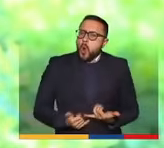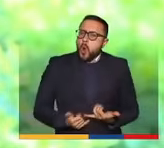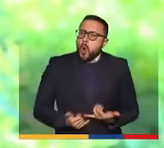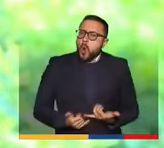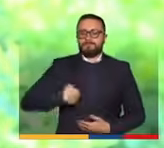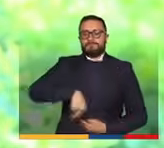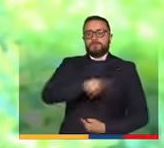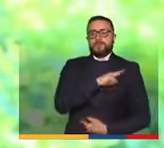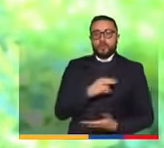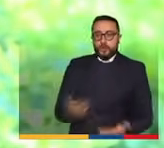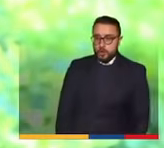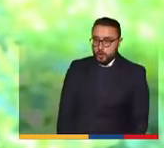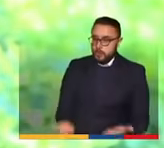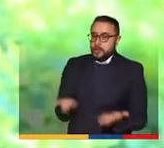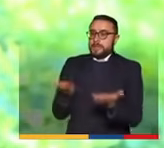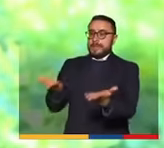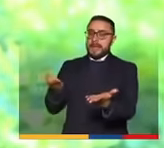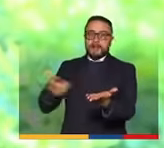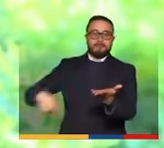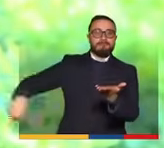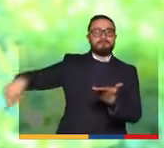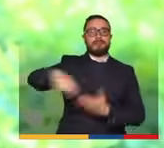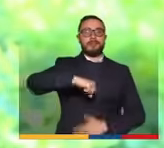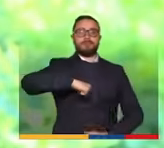sino devolver el derecho,